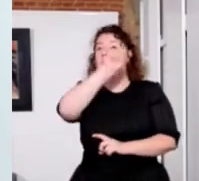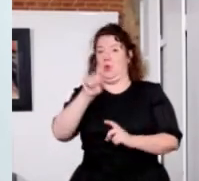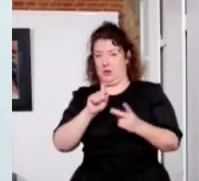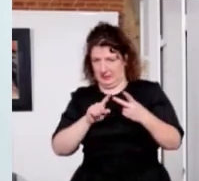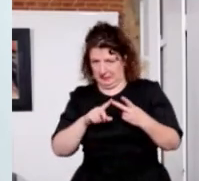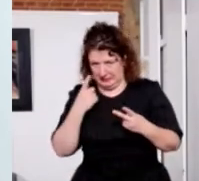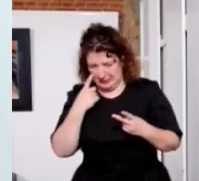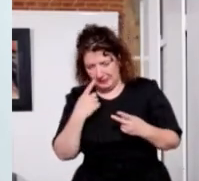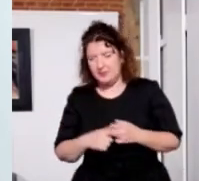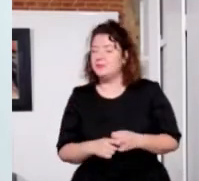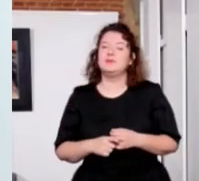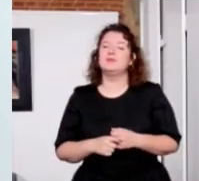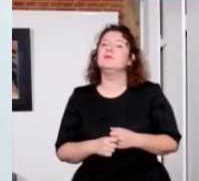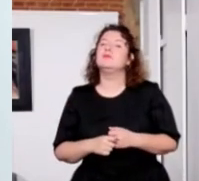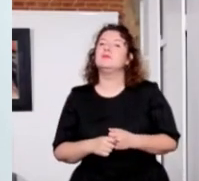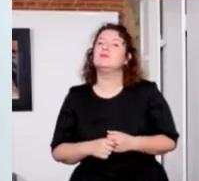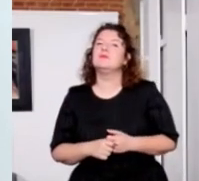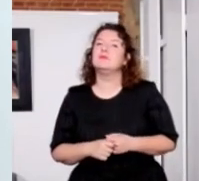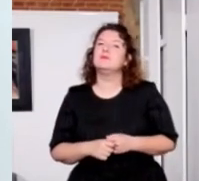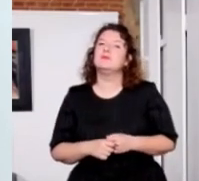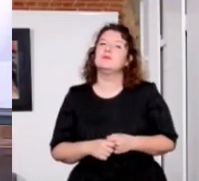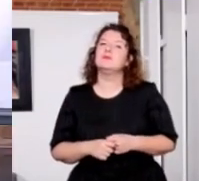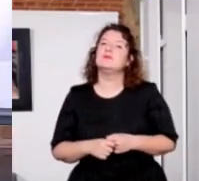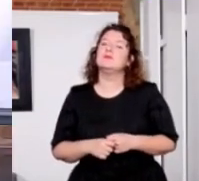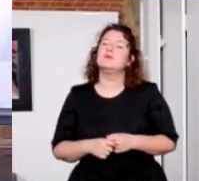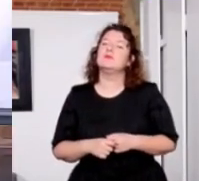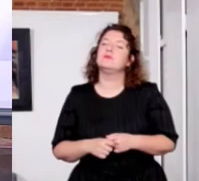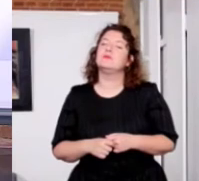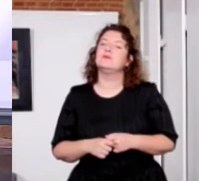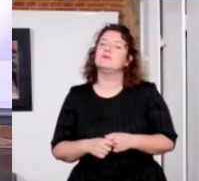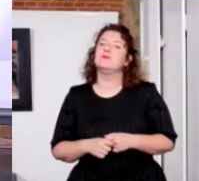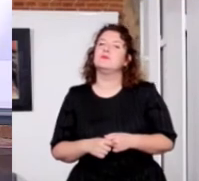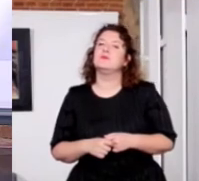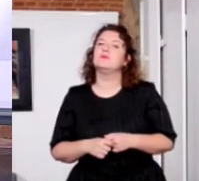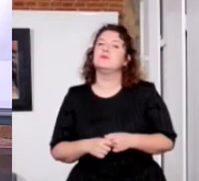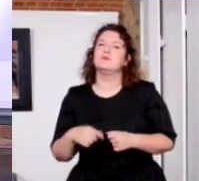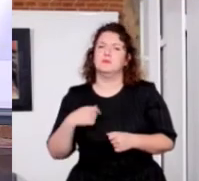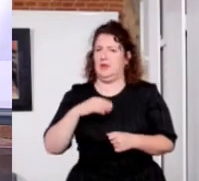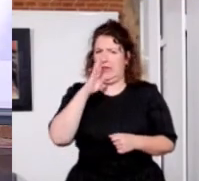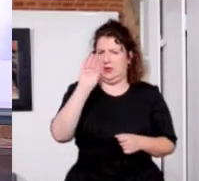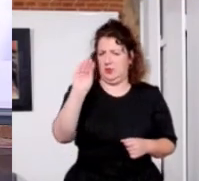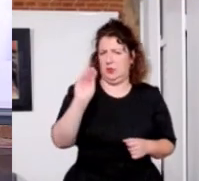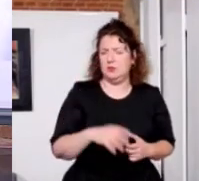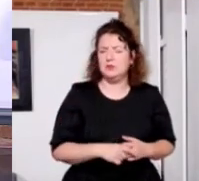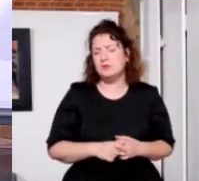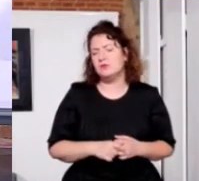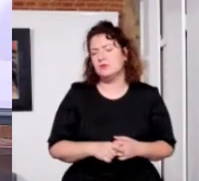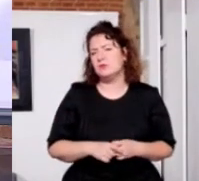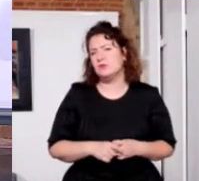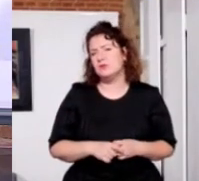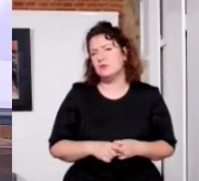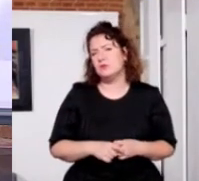lanzar al público. Si les preguntaran, o les pregunto yo directamente, ¿cuál es